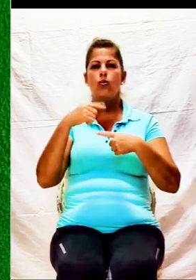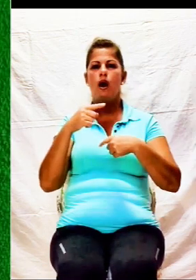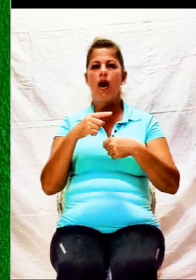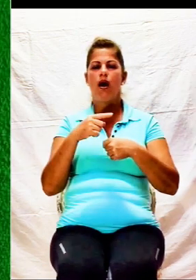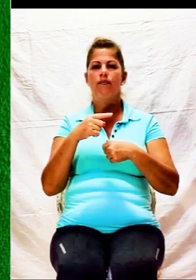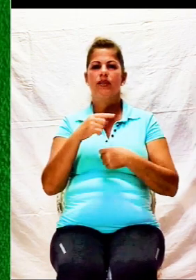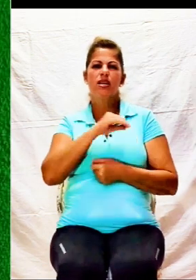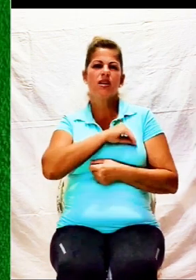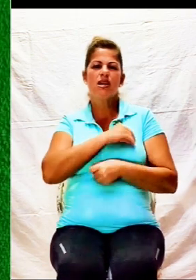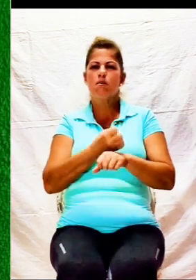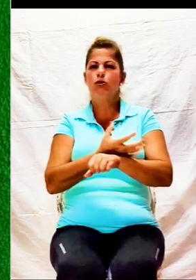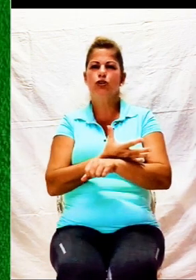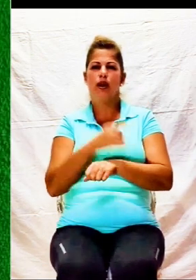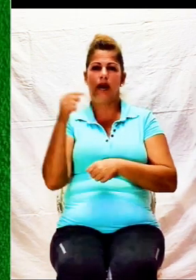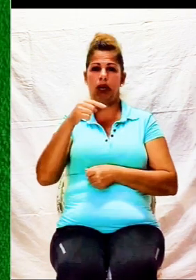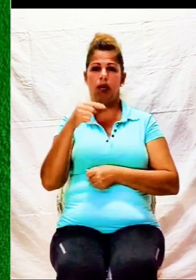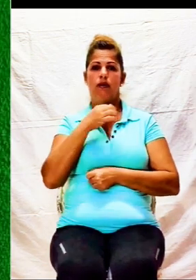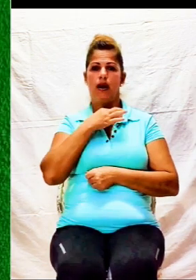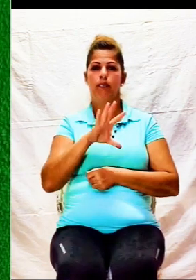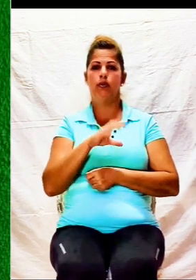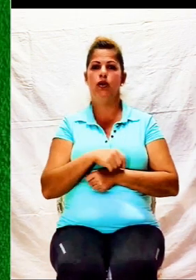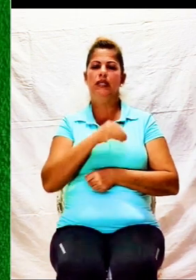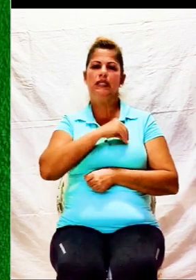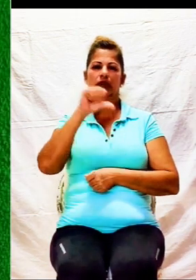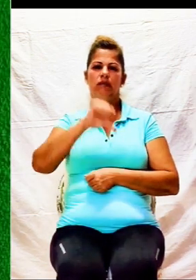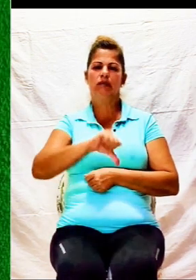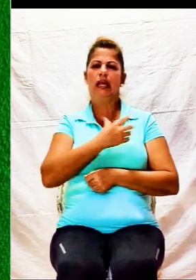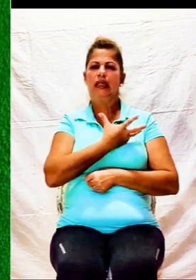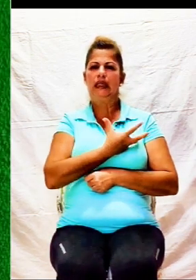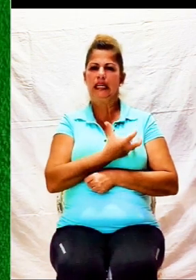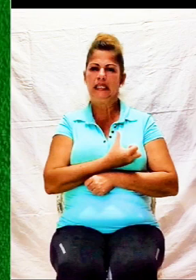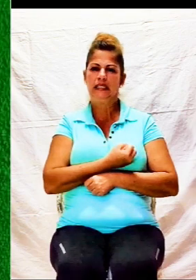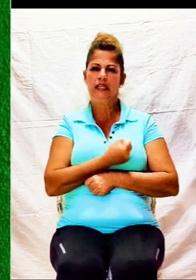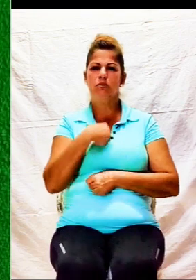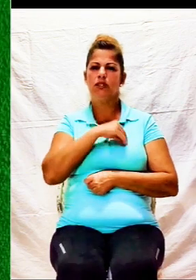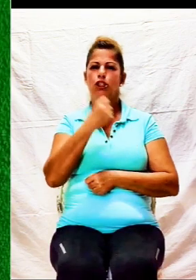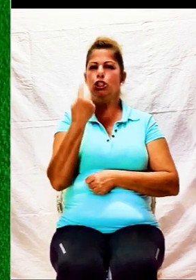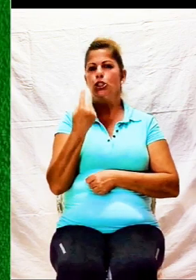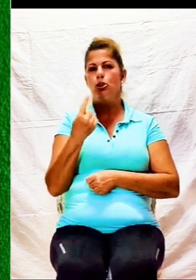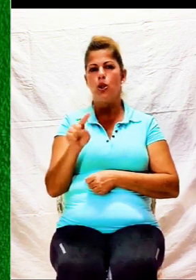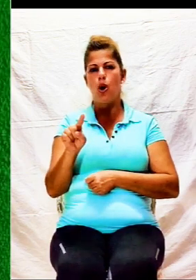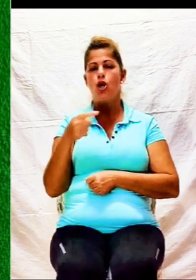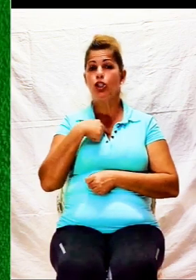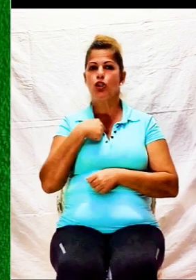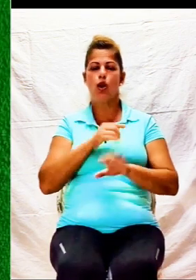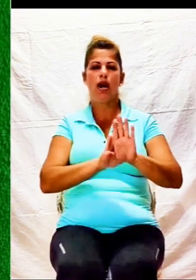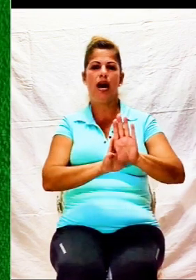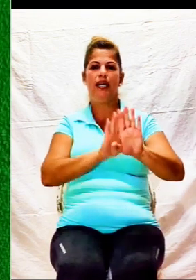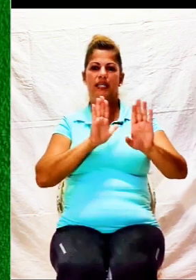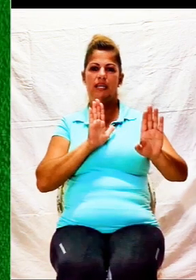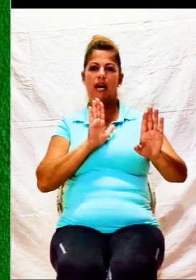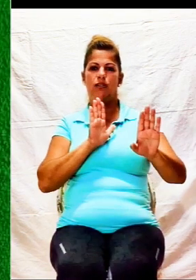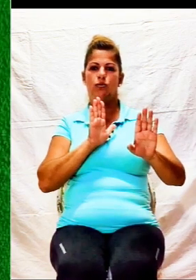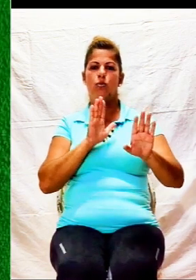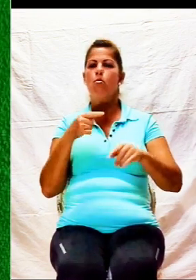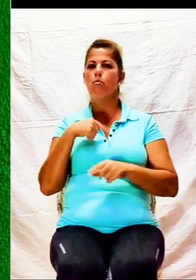alguna emoción negativa, por ejemplo, tristeza, soledad, etc., ¿la rechazo y